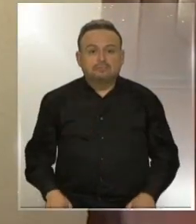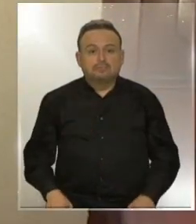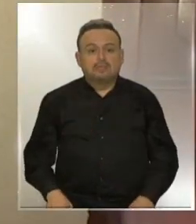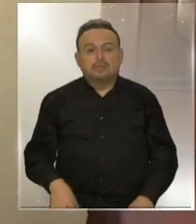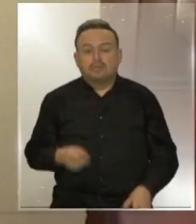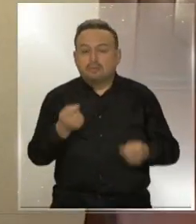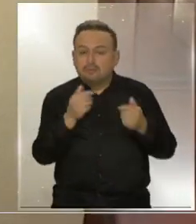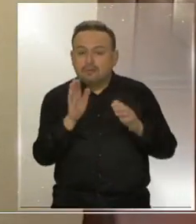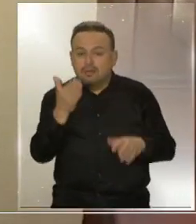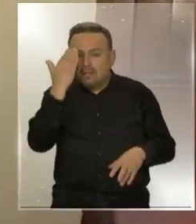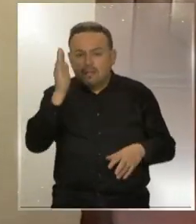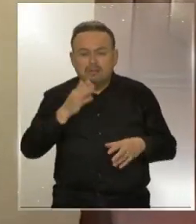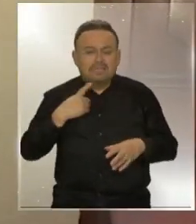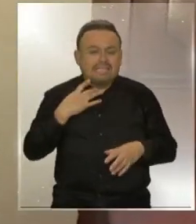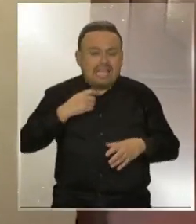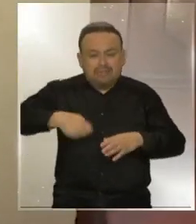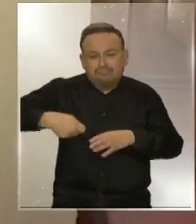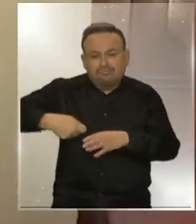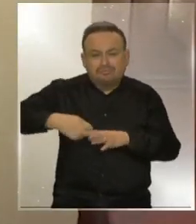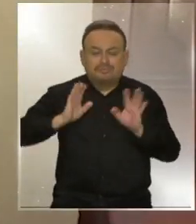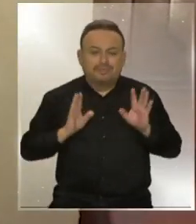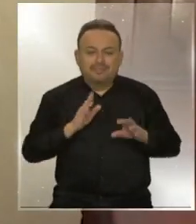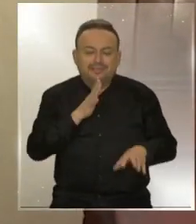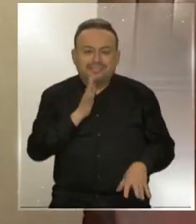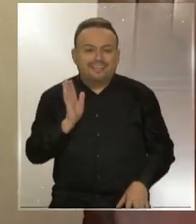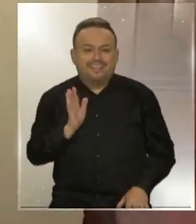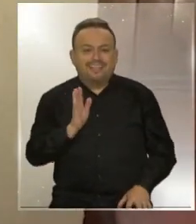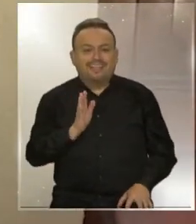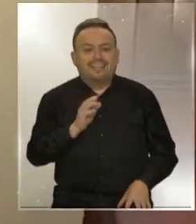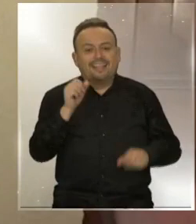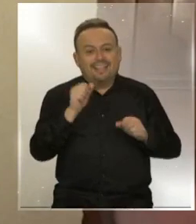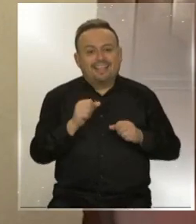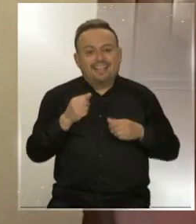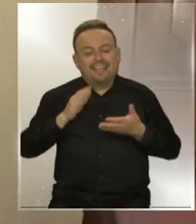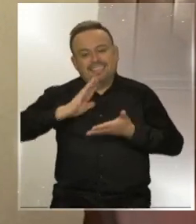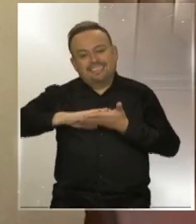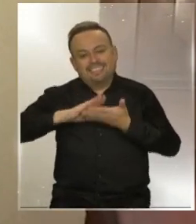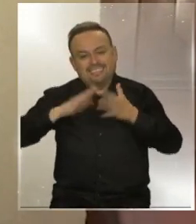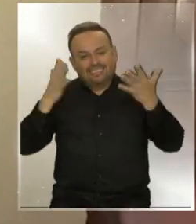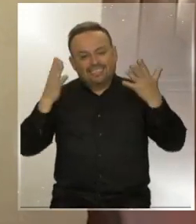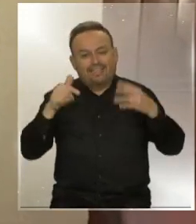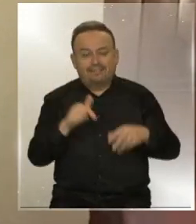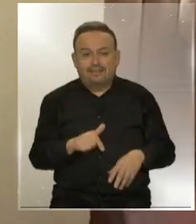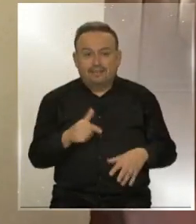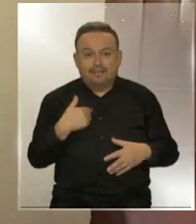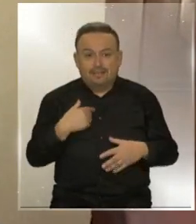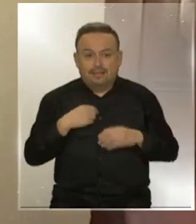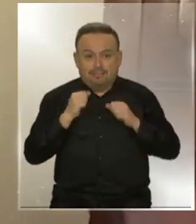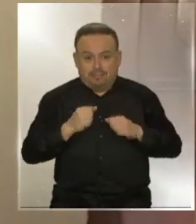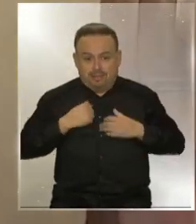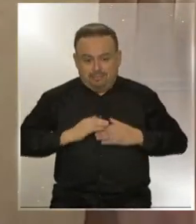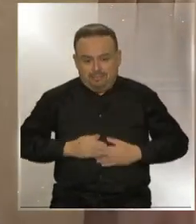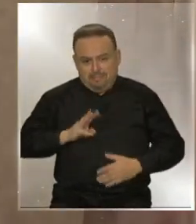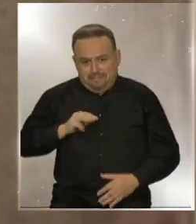Para ese día, un quequito, no sé, algo que sea para celebrar que ahora yo también voy a